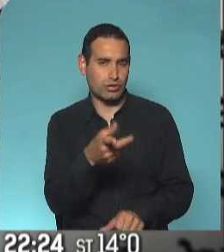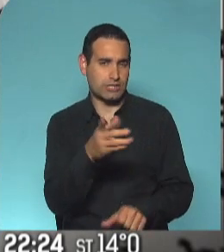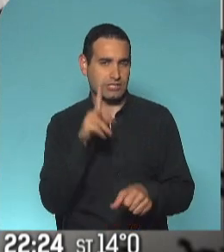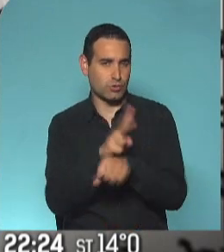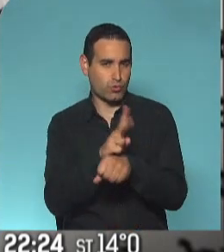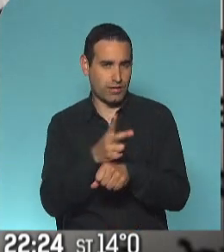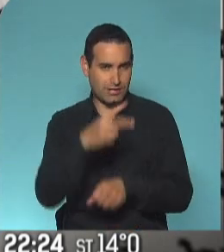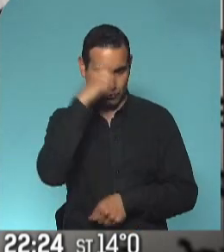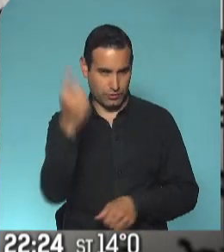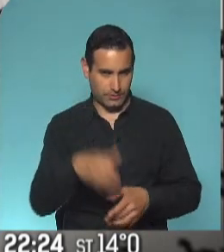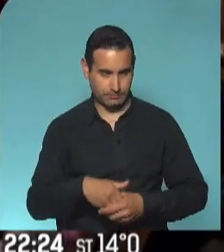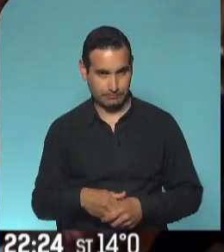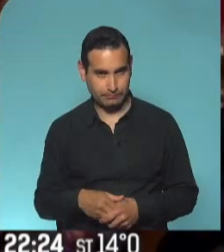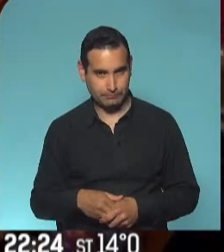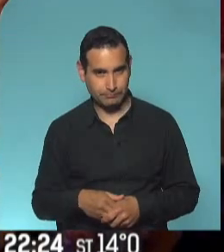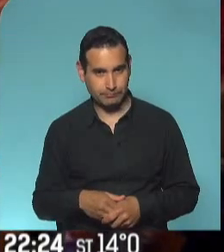seguridad nacional.